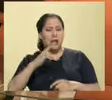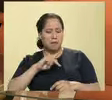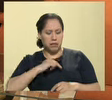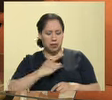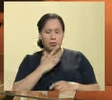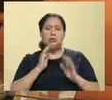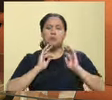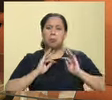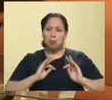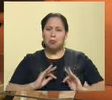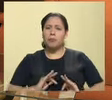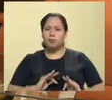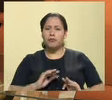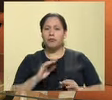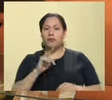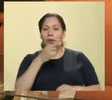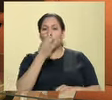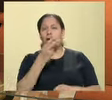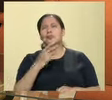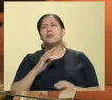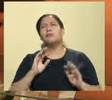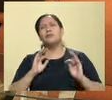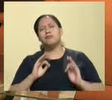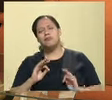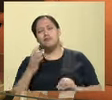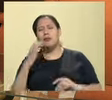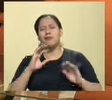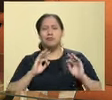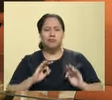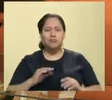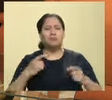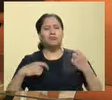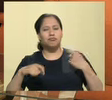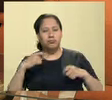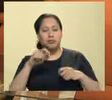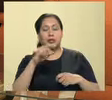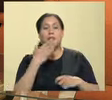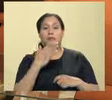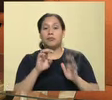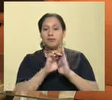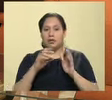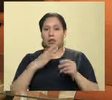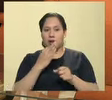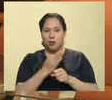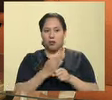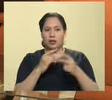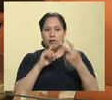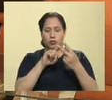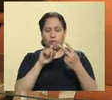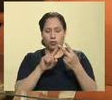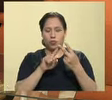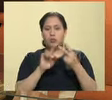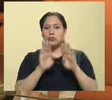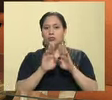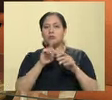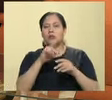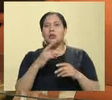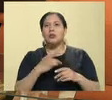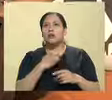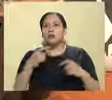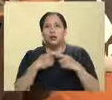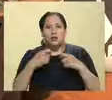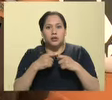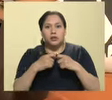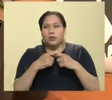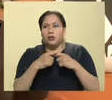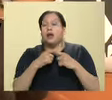de una tranquilidad emocional, concretamente me voy a referir a dos posturas emocionales conocidas como claro. la ansiedad y